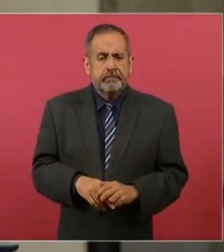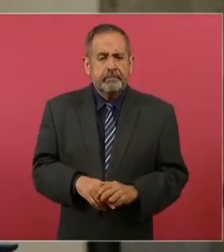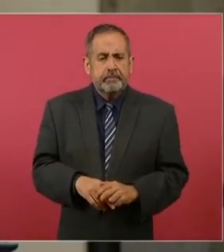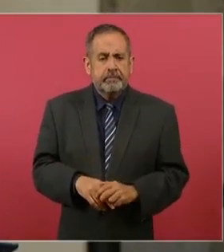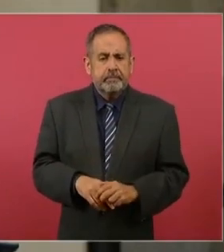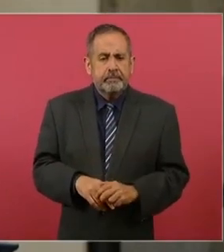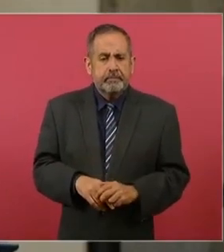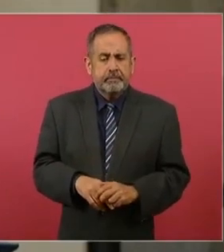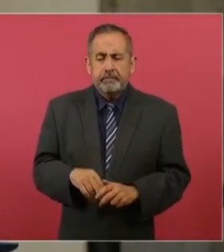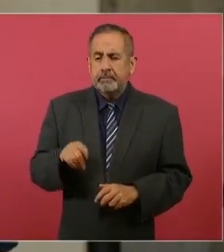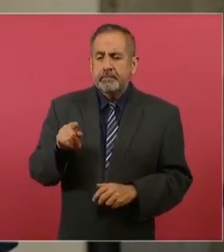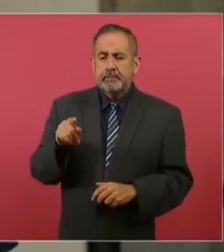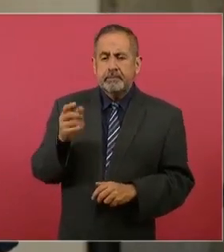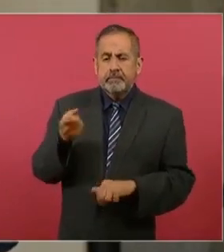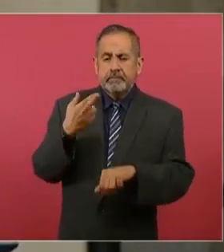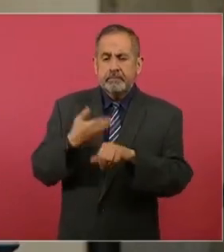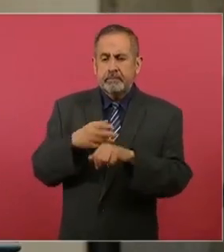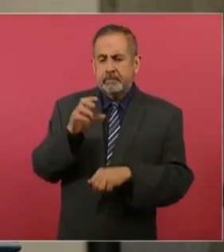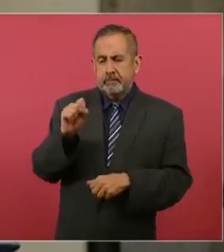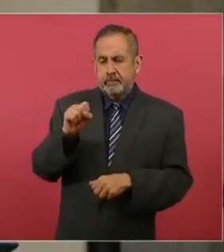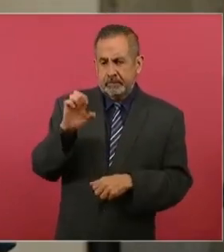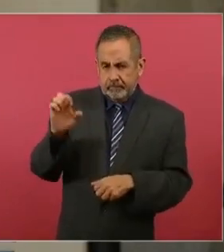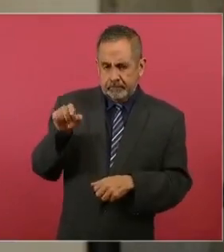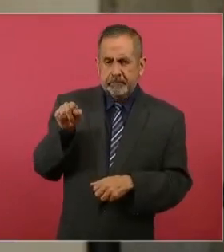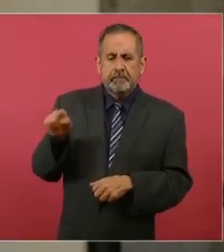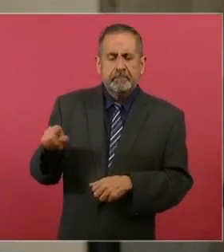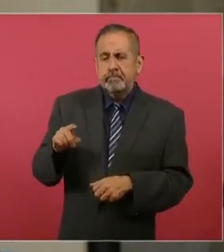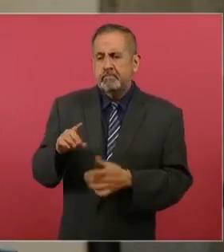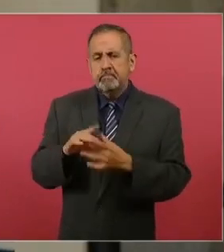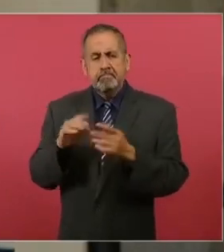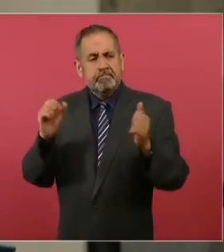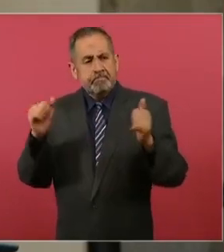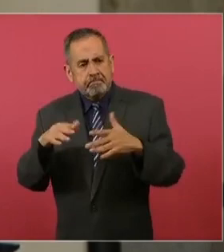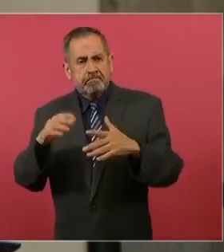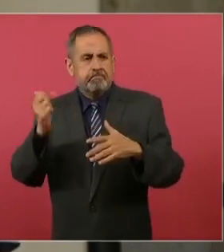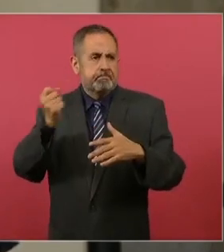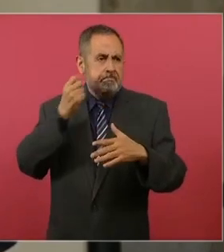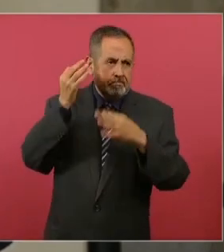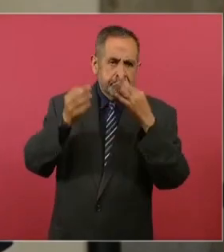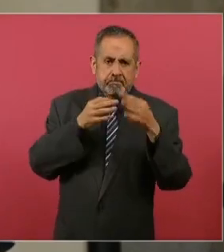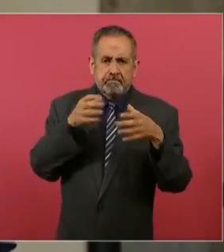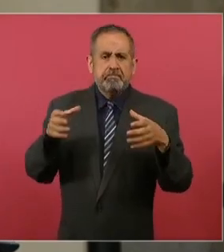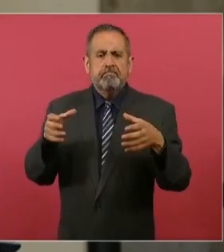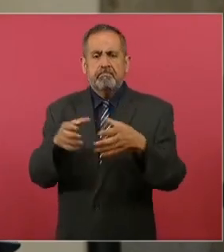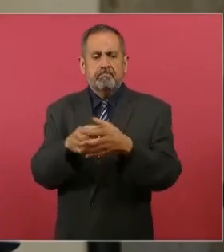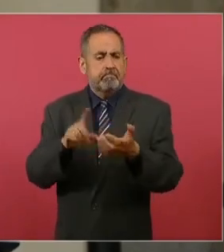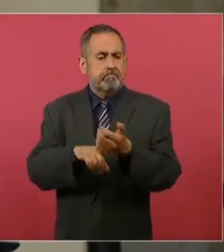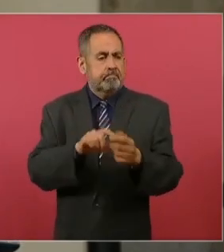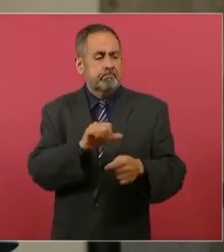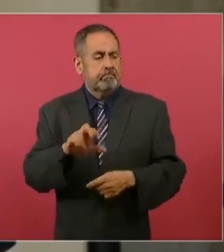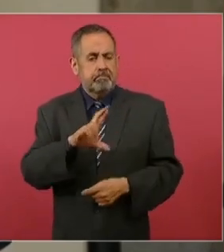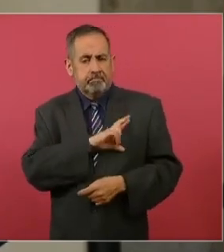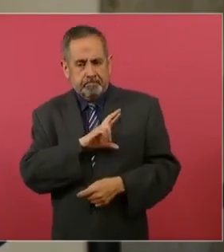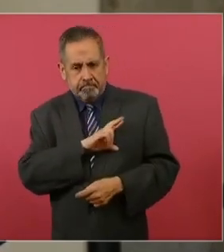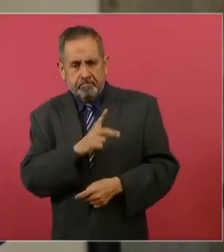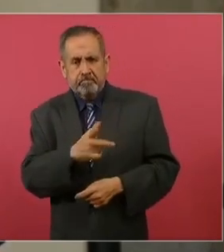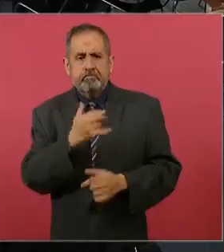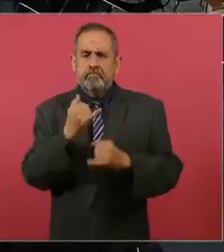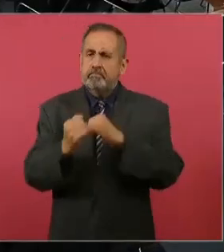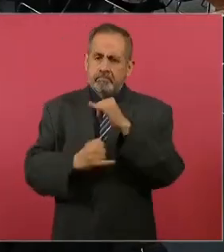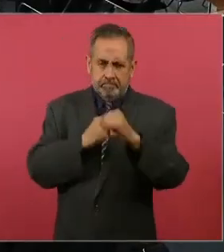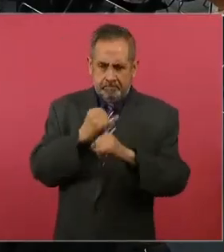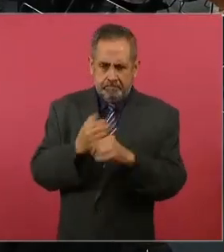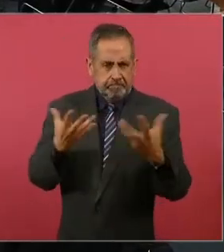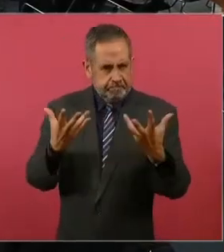la Secretaría de Economía dio inicio a una serie de encuentros y conferencias con el sector privado nacional e